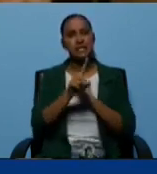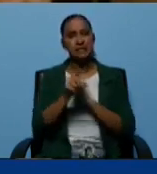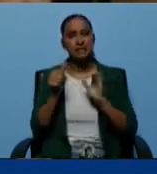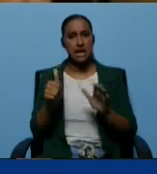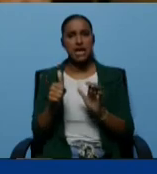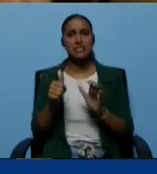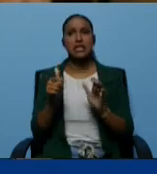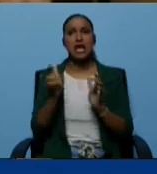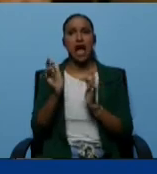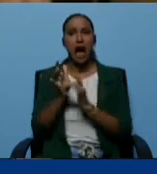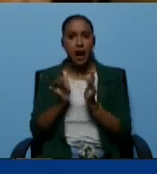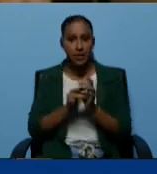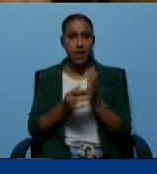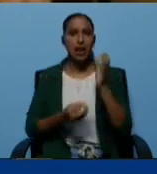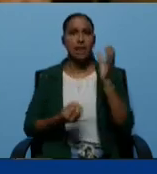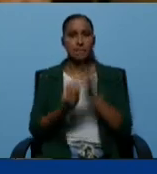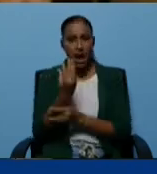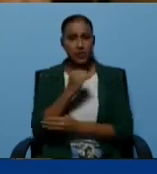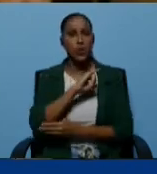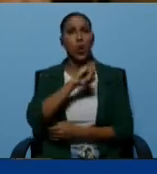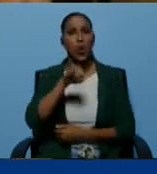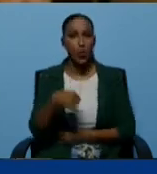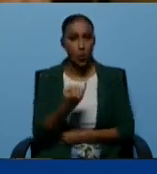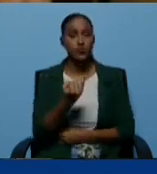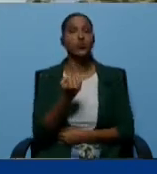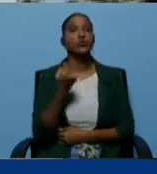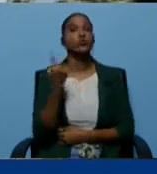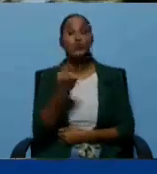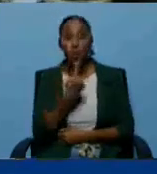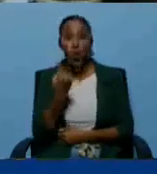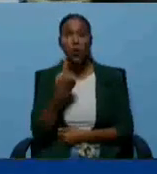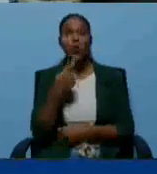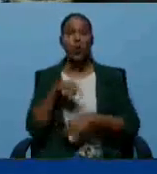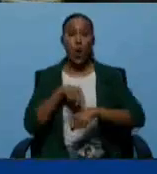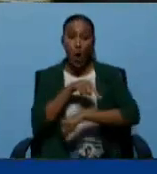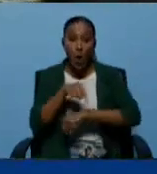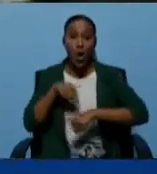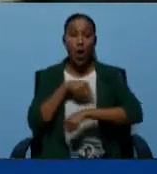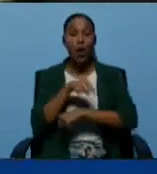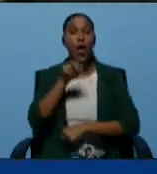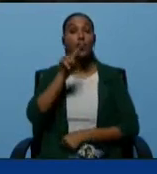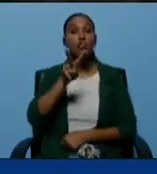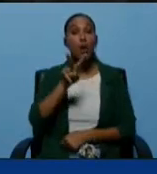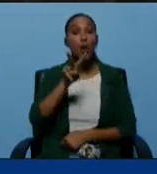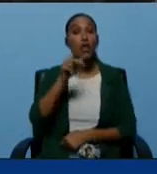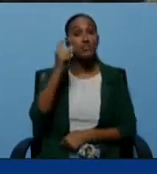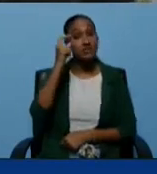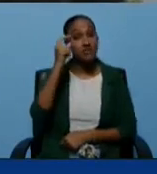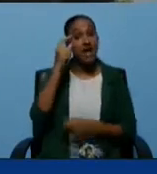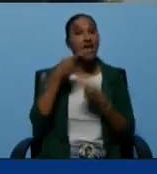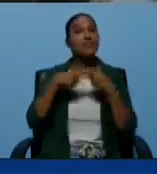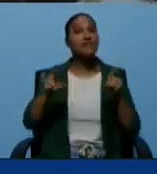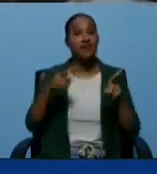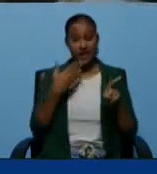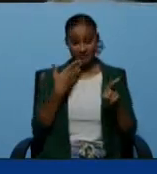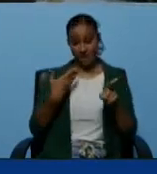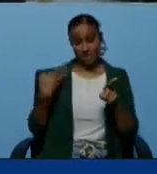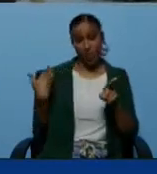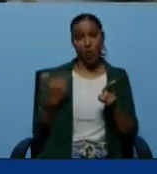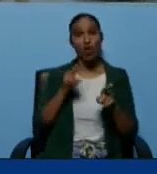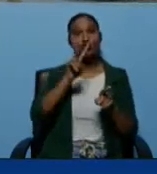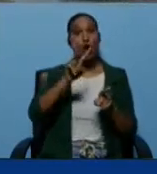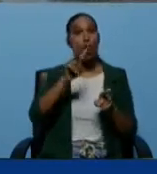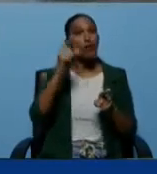2017. Solo en 48 horas, impresionante, en apenas 2 días. Este grupo de violencia se